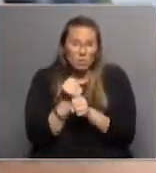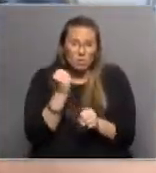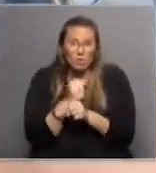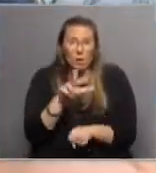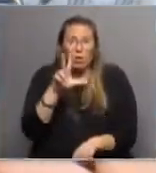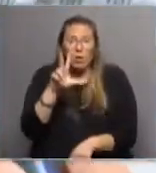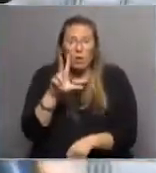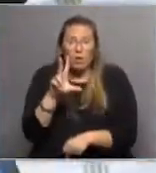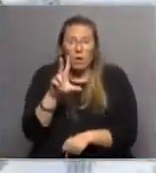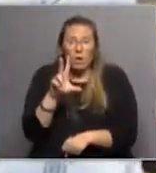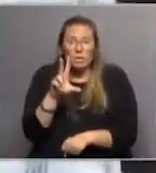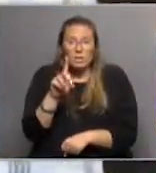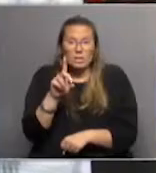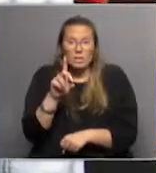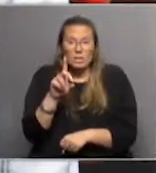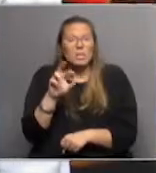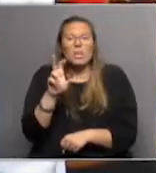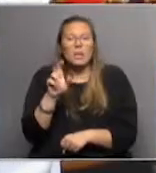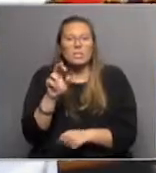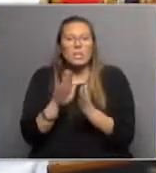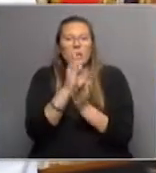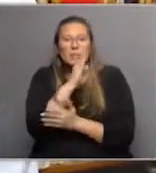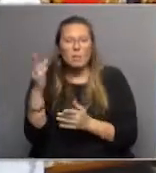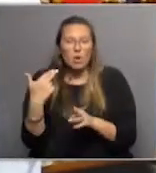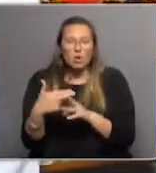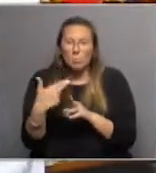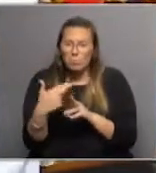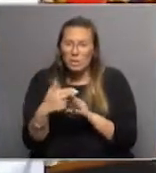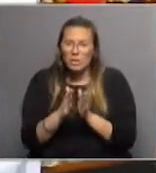30 de librero, no tuve este libro que se llama